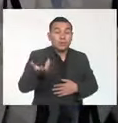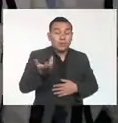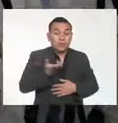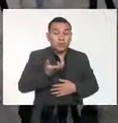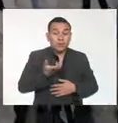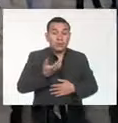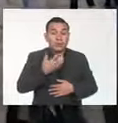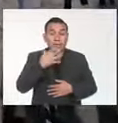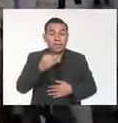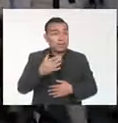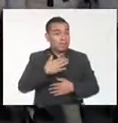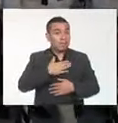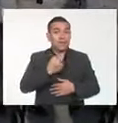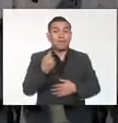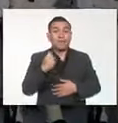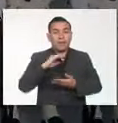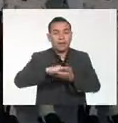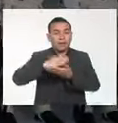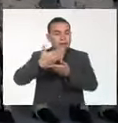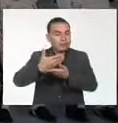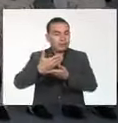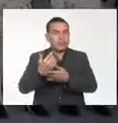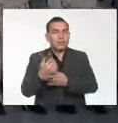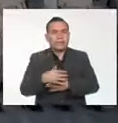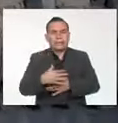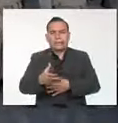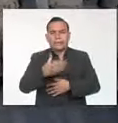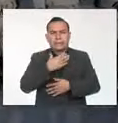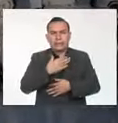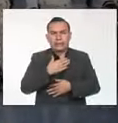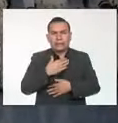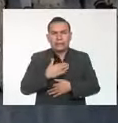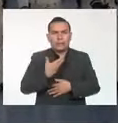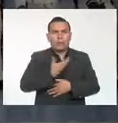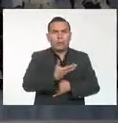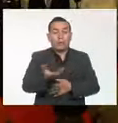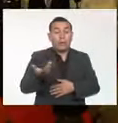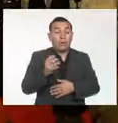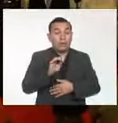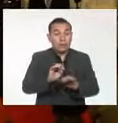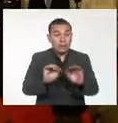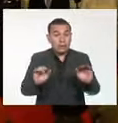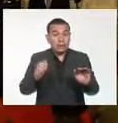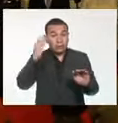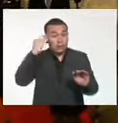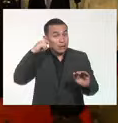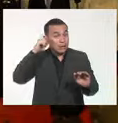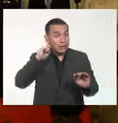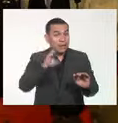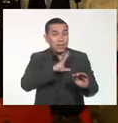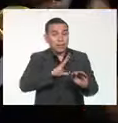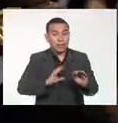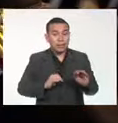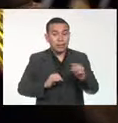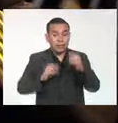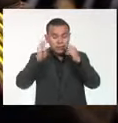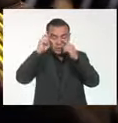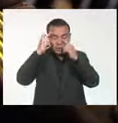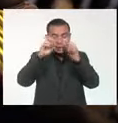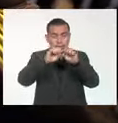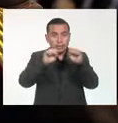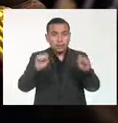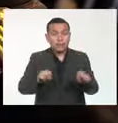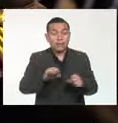algunos dicen, no me han dado mi computadora. No, claro, es difícil darle computadoras a todos los niños y niñas del país que están en el sistema